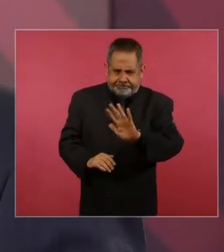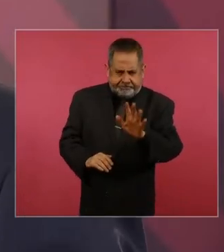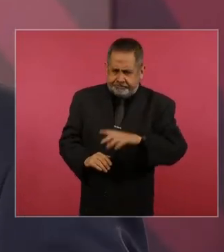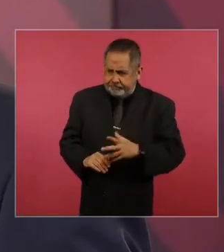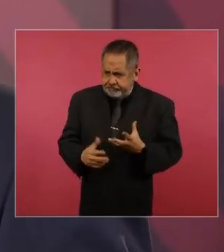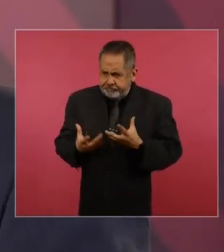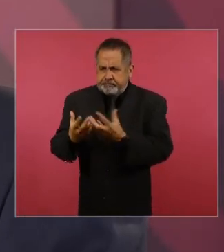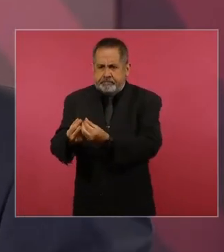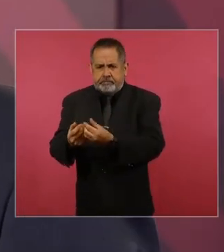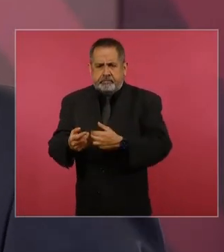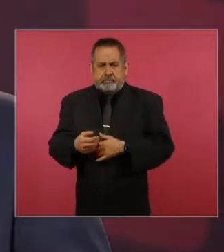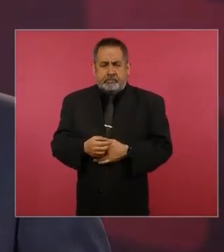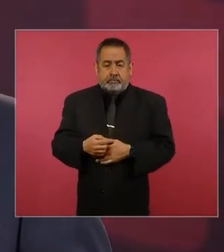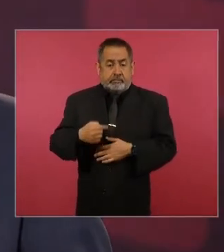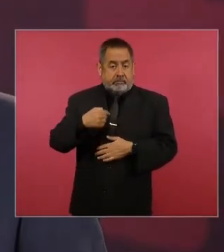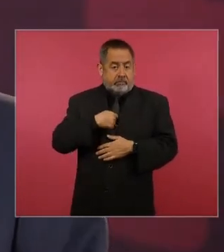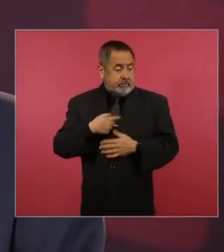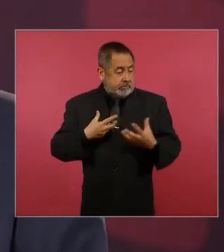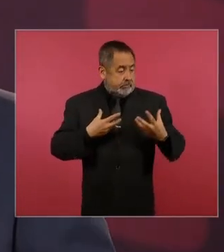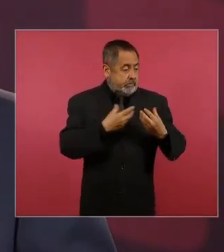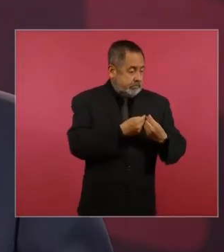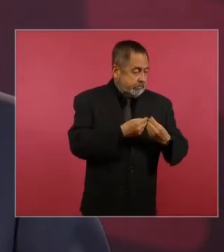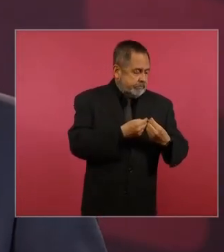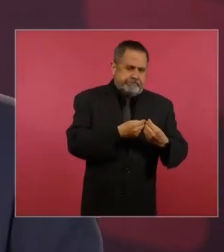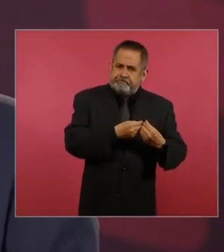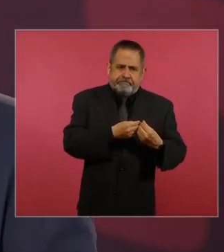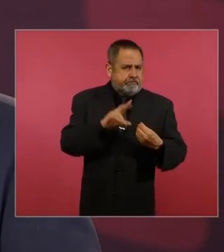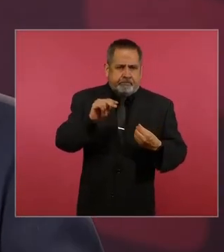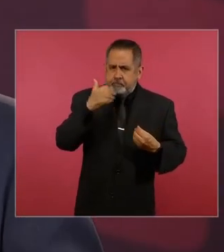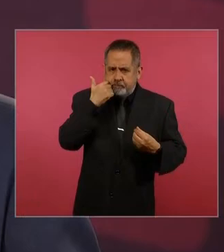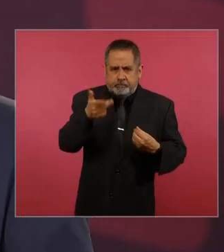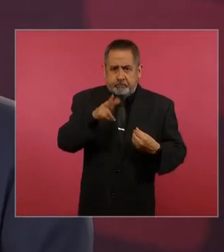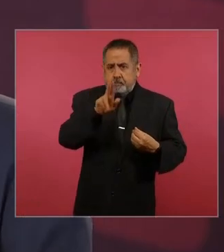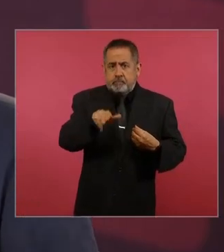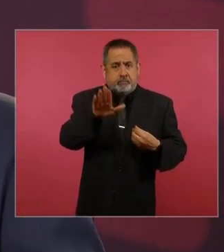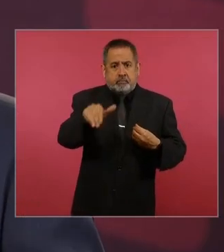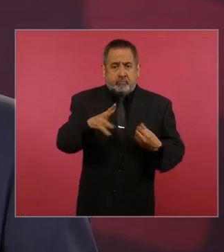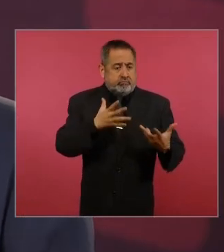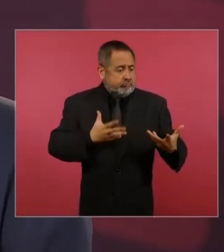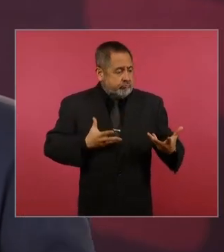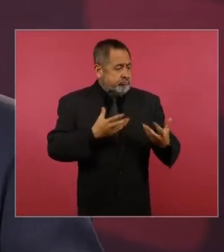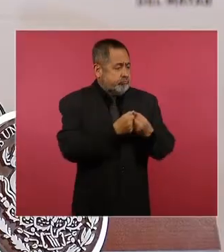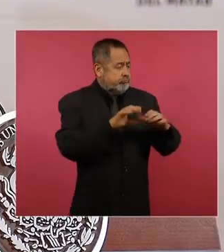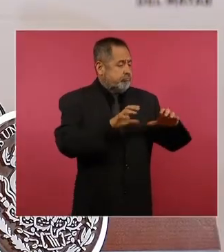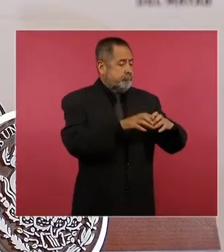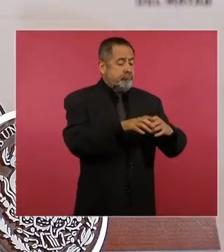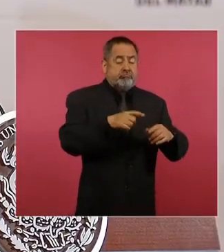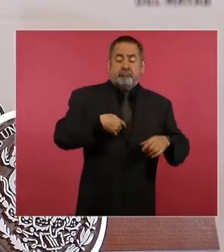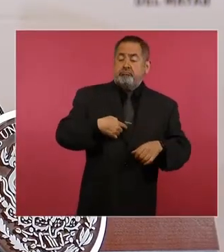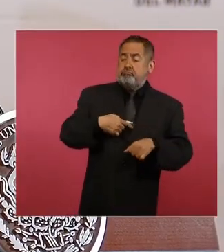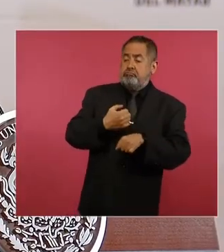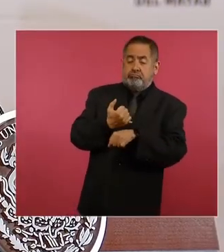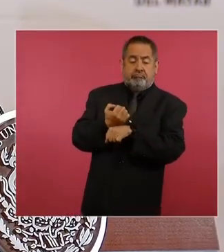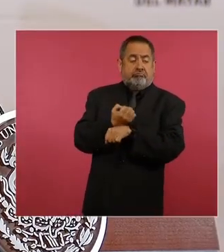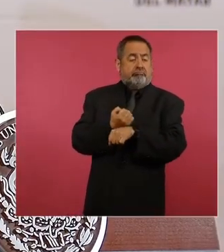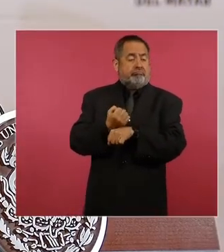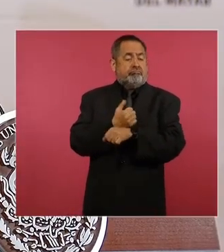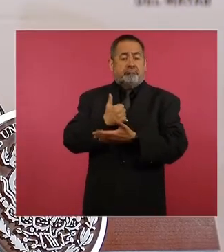quiero pertenecer nunca a la moronga azul.